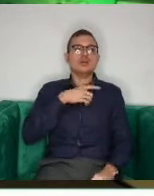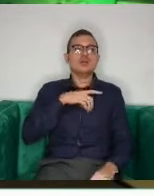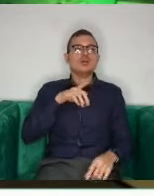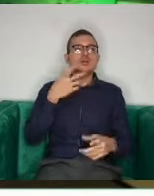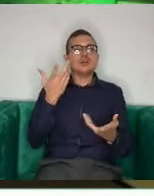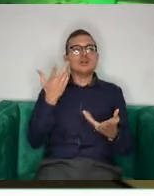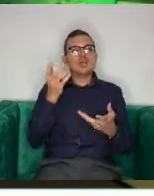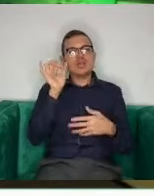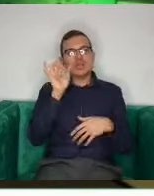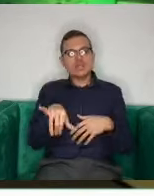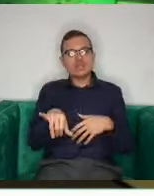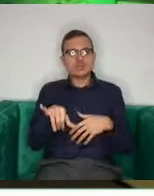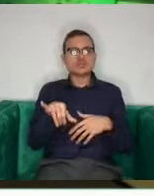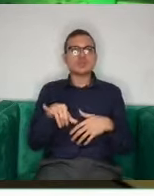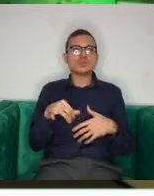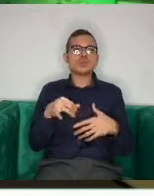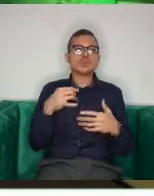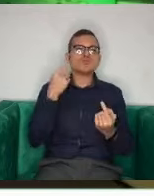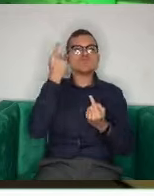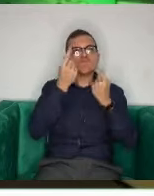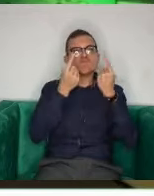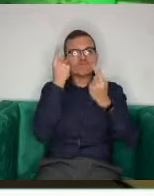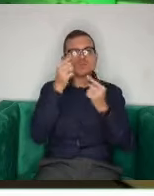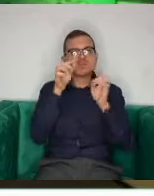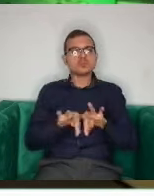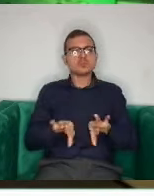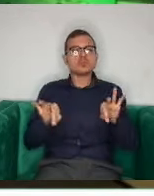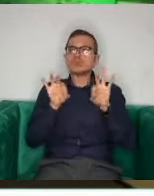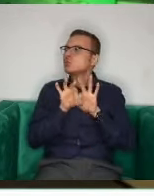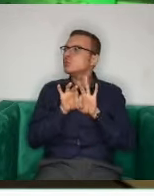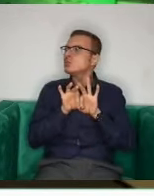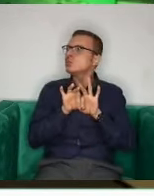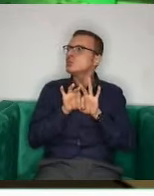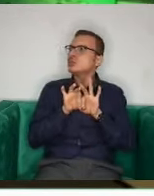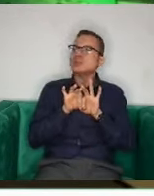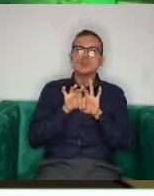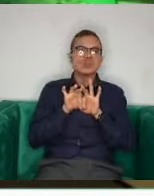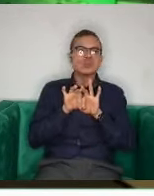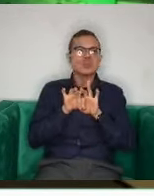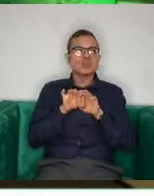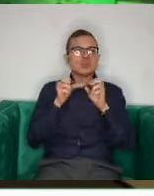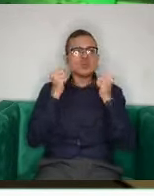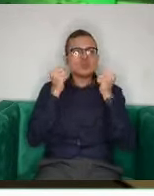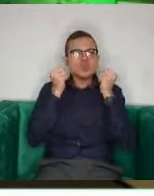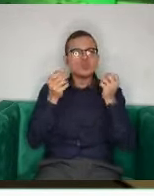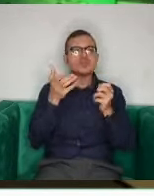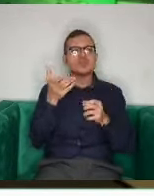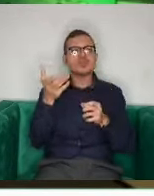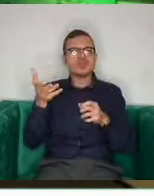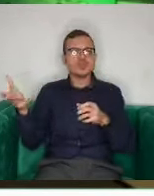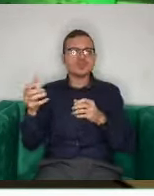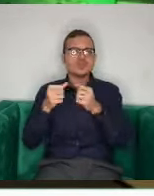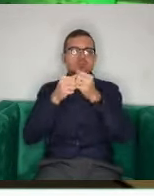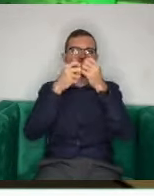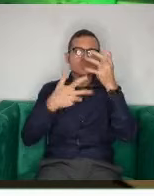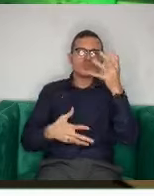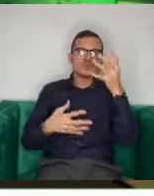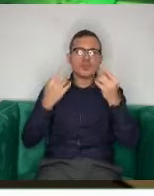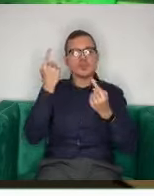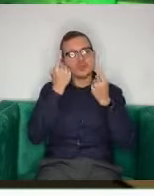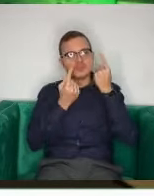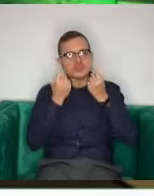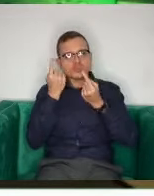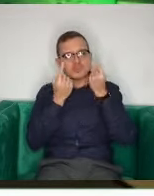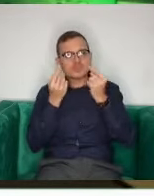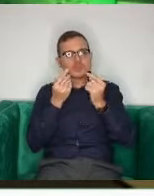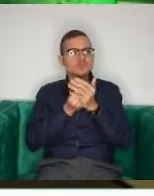poder de familia. Claro, hay muchos esposos, muchas familias que dicen, ay, pues yo compré mantecado, pero para